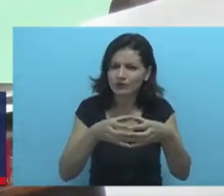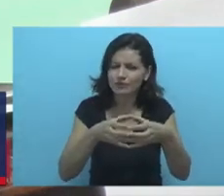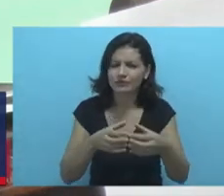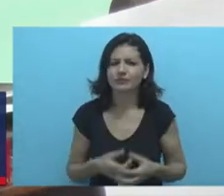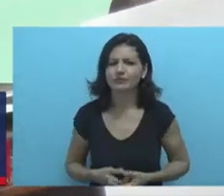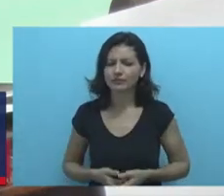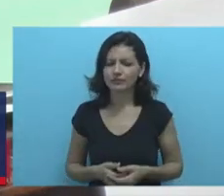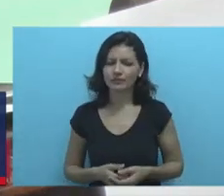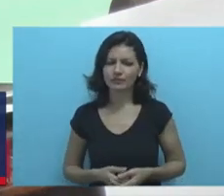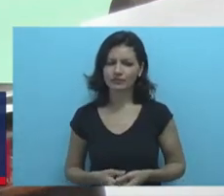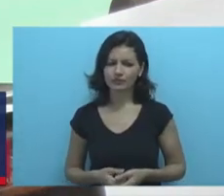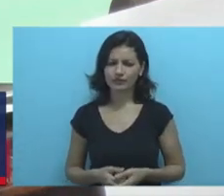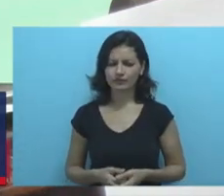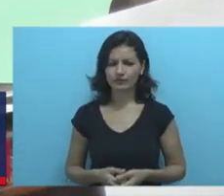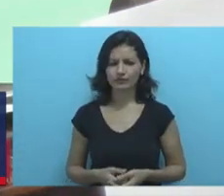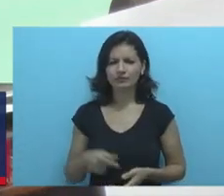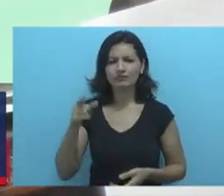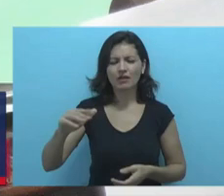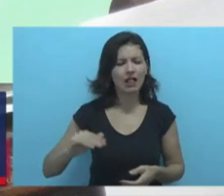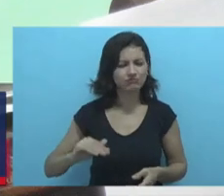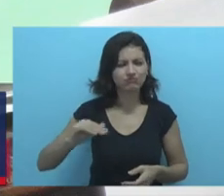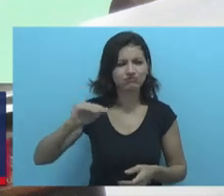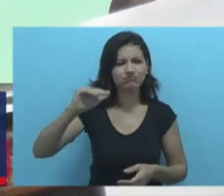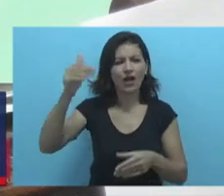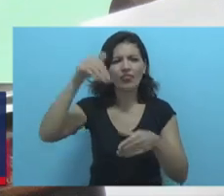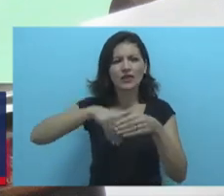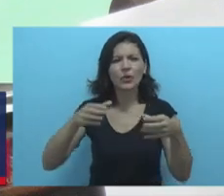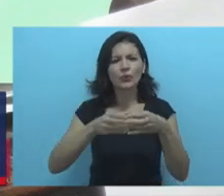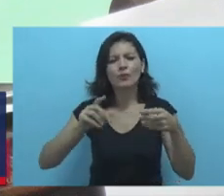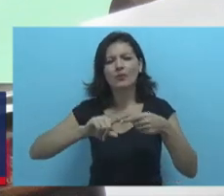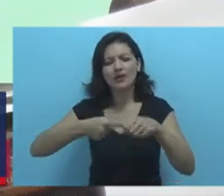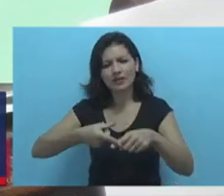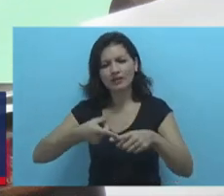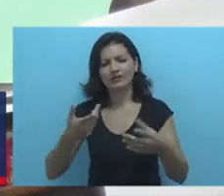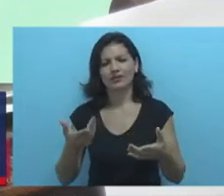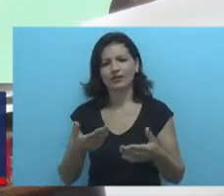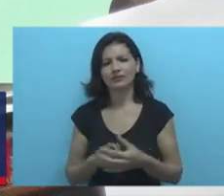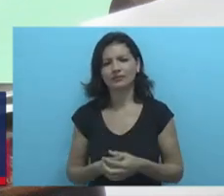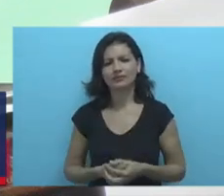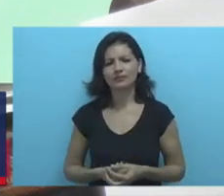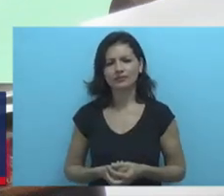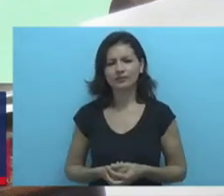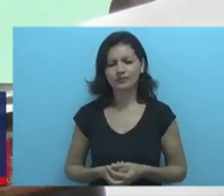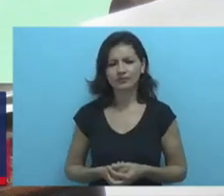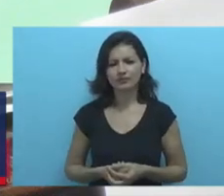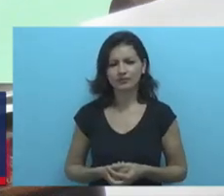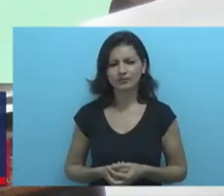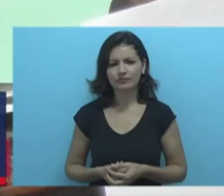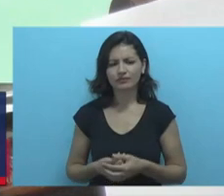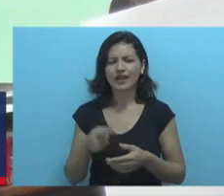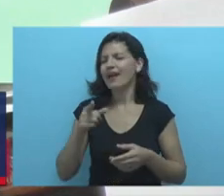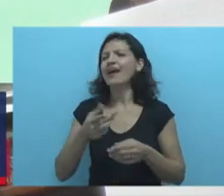formado en un partido político y reivindicaba la vida de los partidos políticos. Y tuvimos la suerte de que sea el